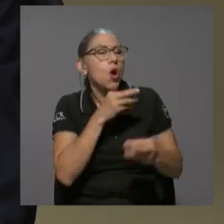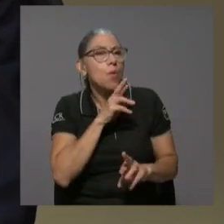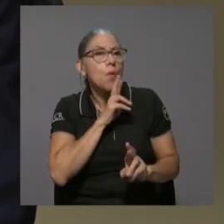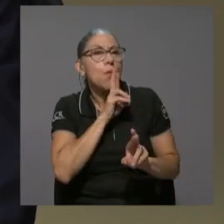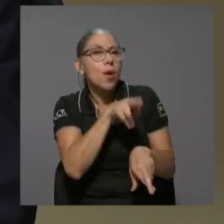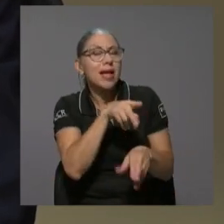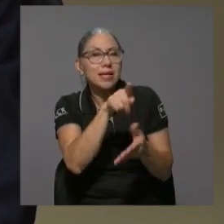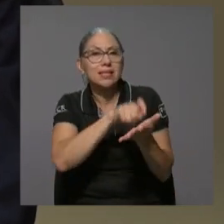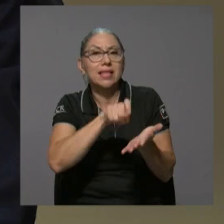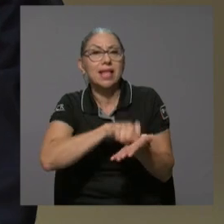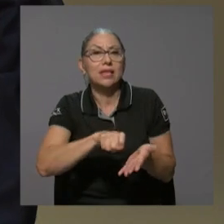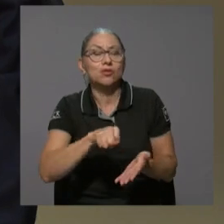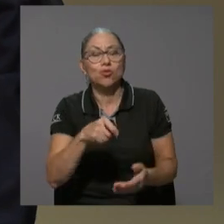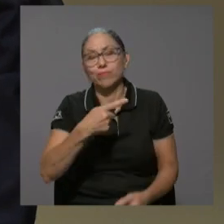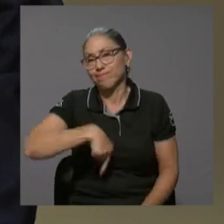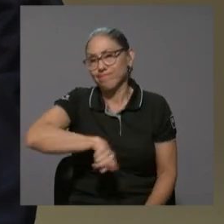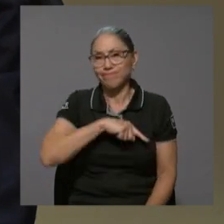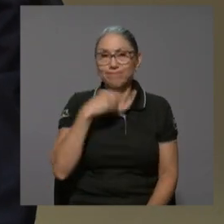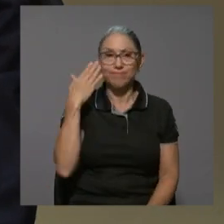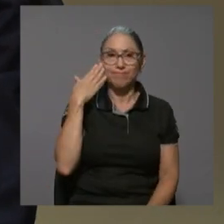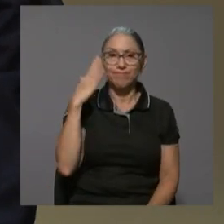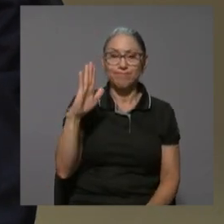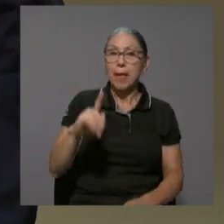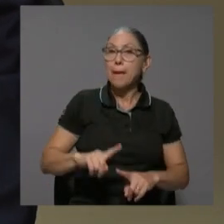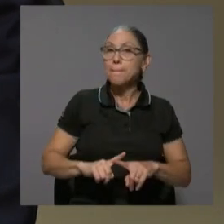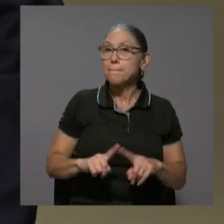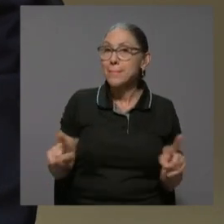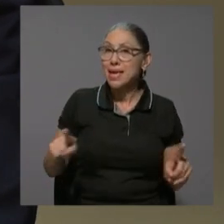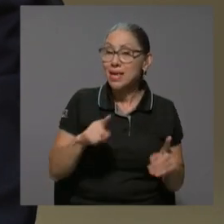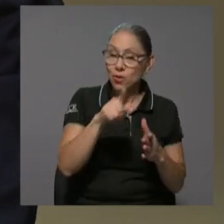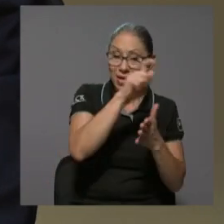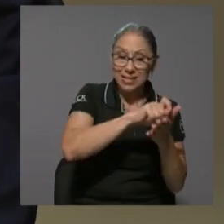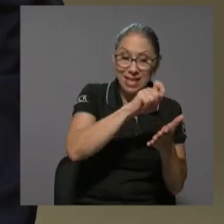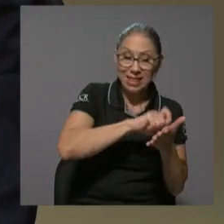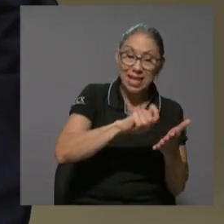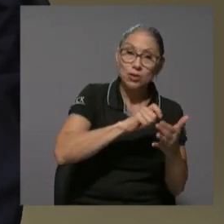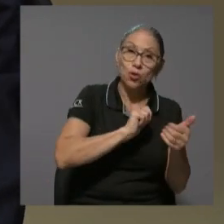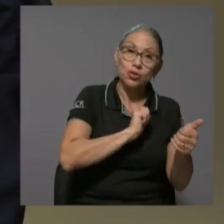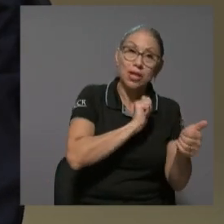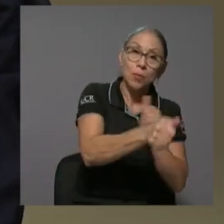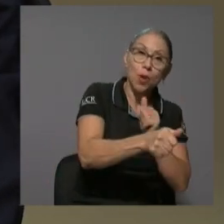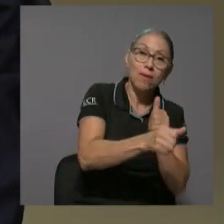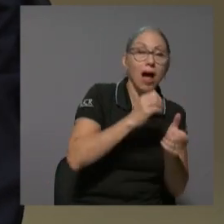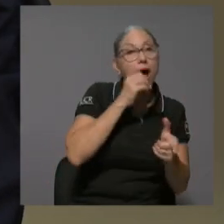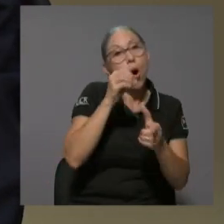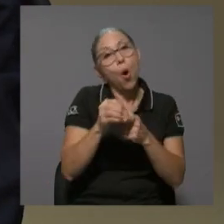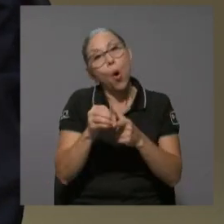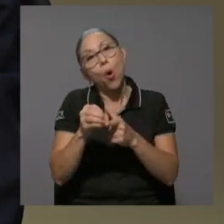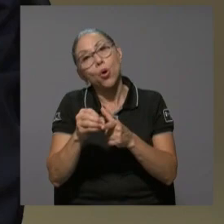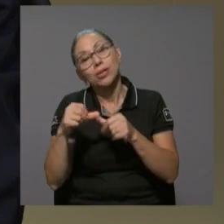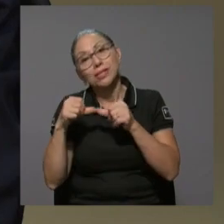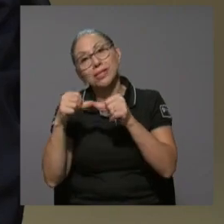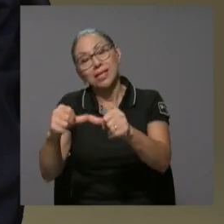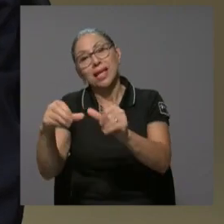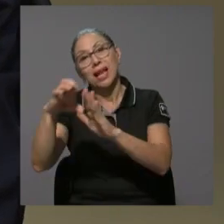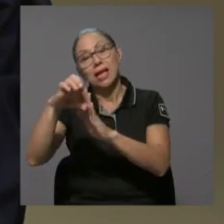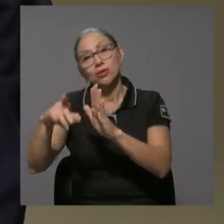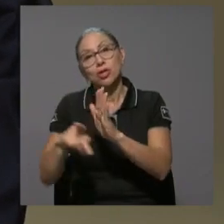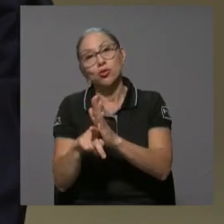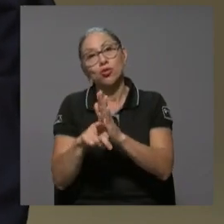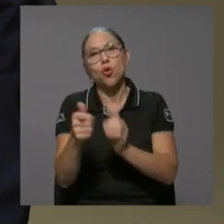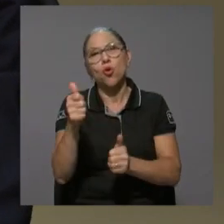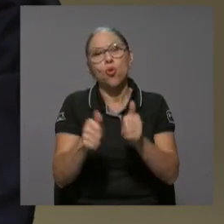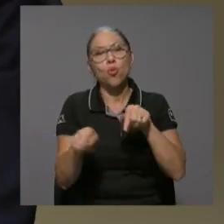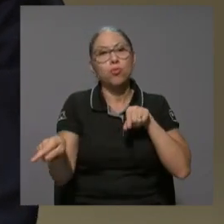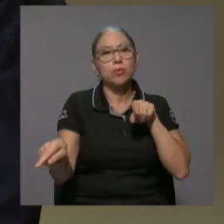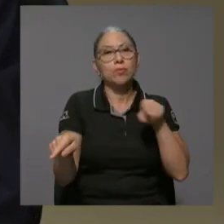lo paradójico es que o se aprueba ese texto o sigue la Constitución que existe desde la época de Pinochet, que por cierto ha